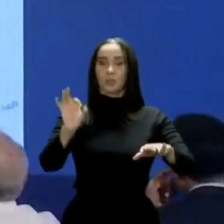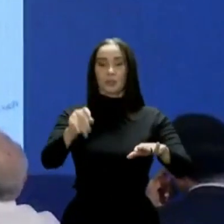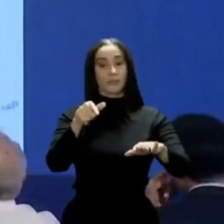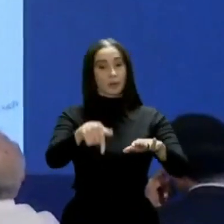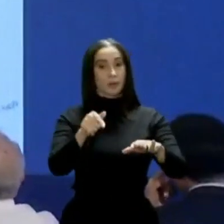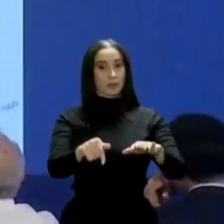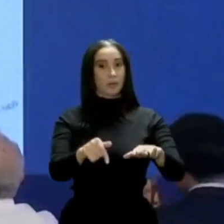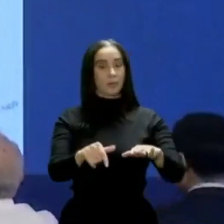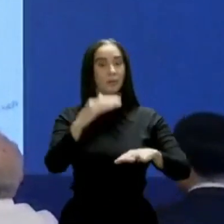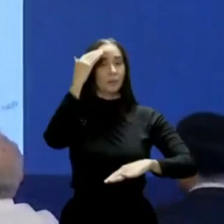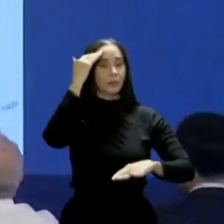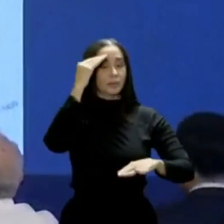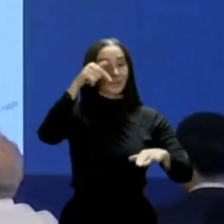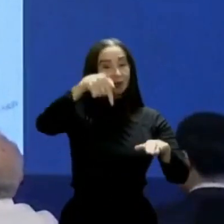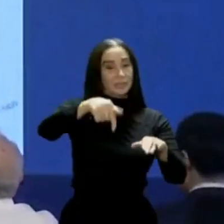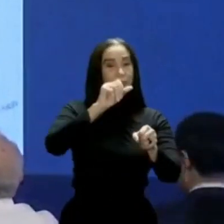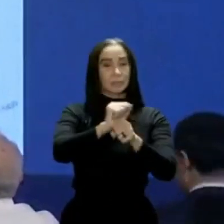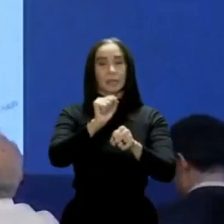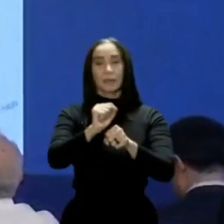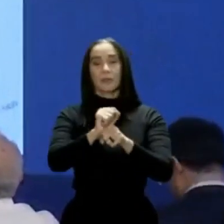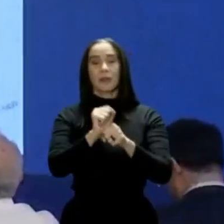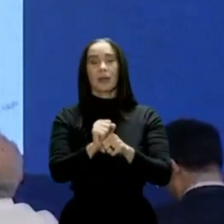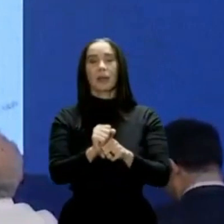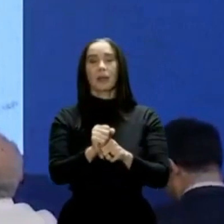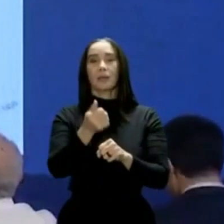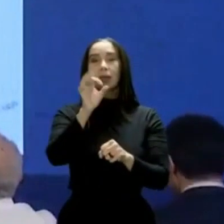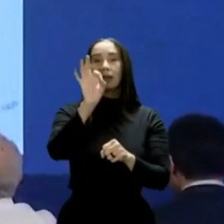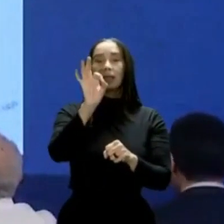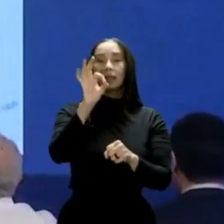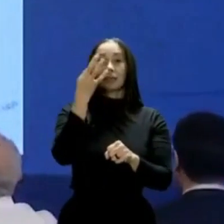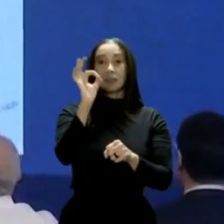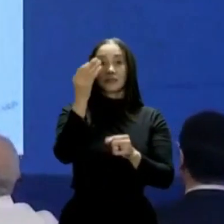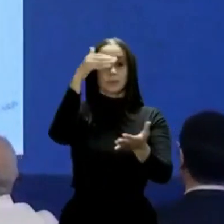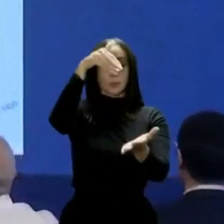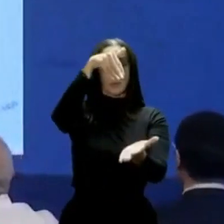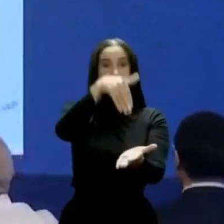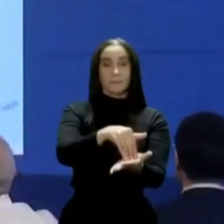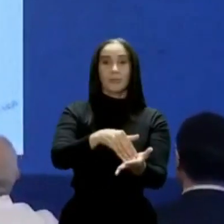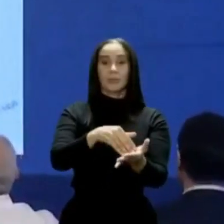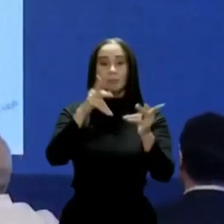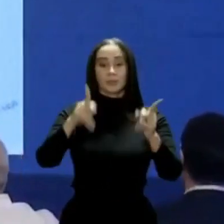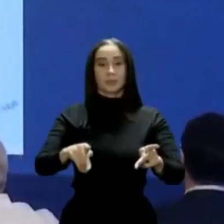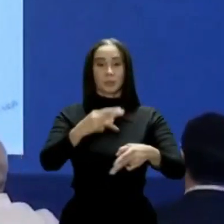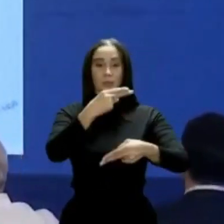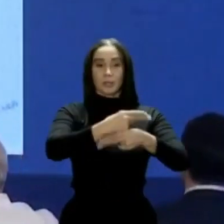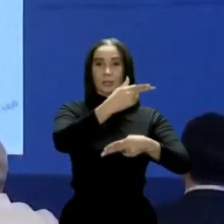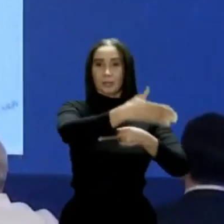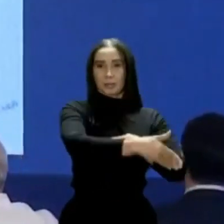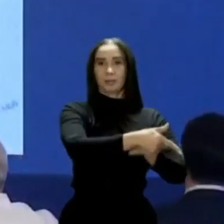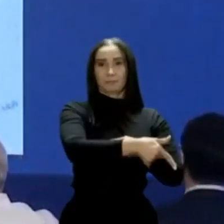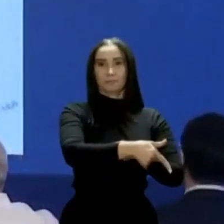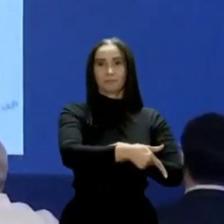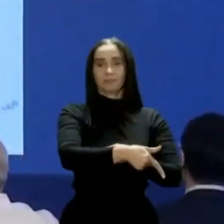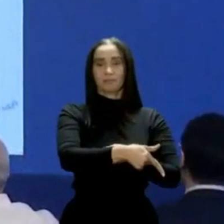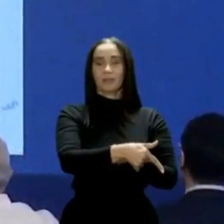Que es bueno que ustedes sepan que ahí trabajan aproximadamente 19 mil haitianos. Y aquí tenemos personas que saben